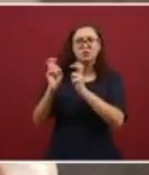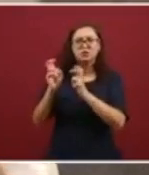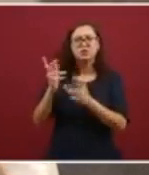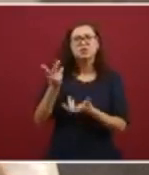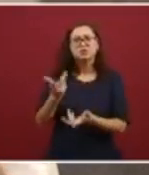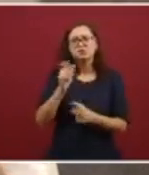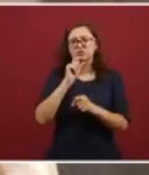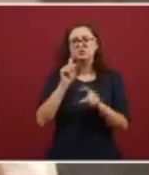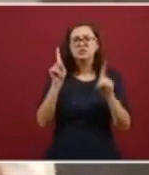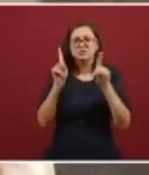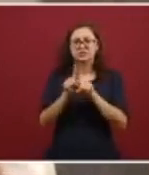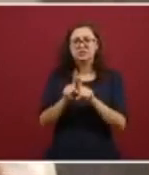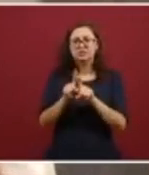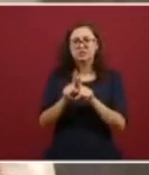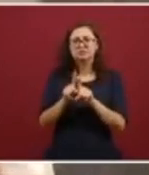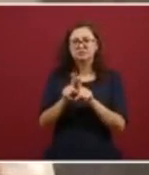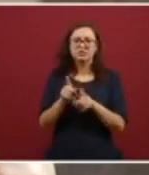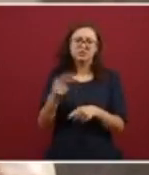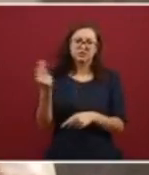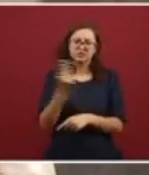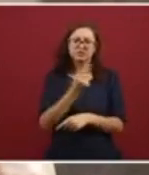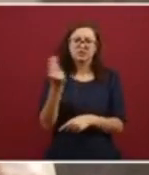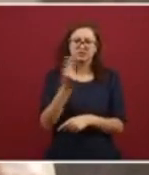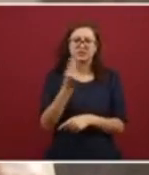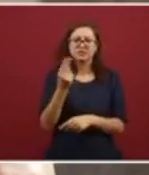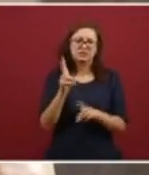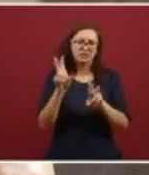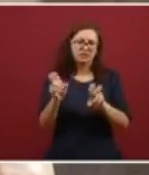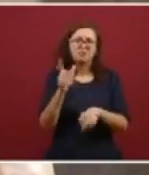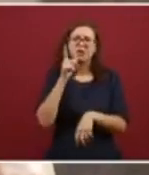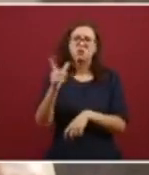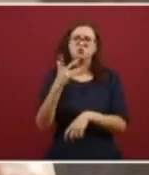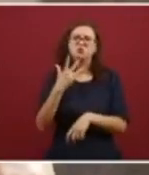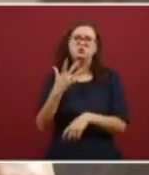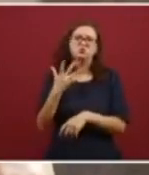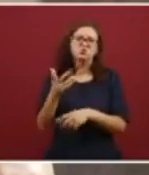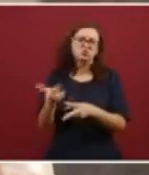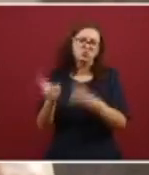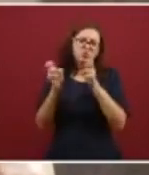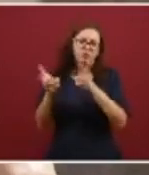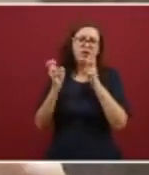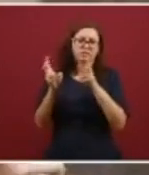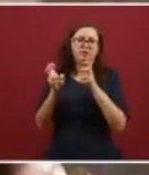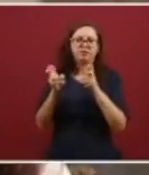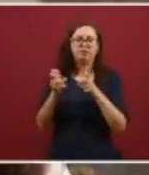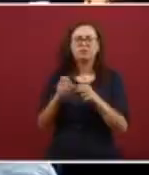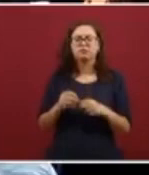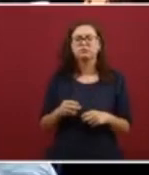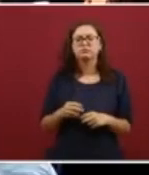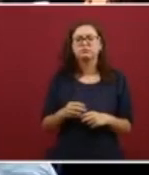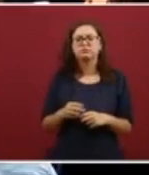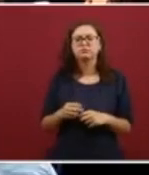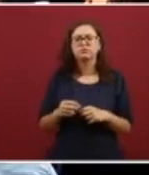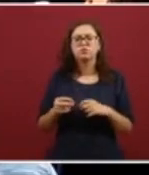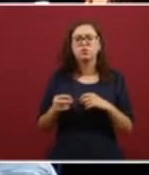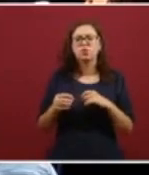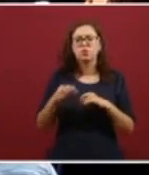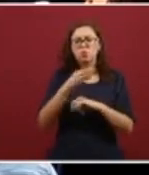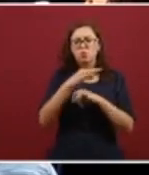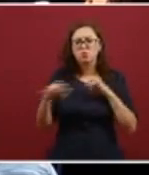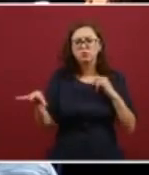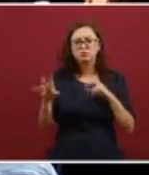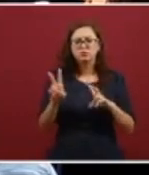considere para esta lucha contra el huachicol eléctrico. Y en este tema, por último,